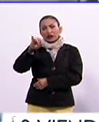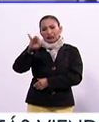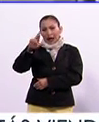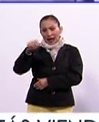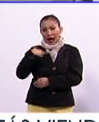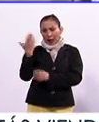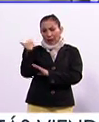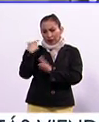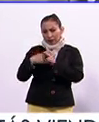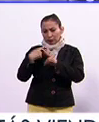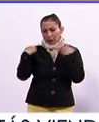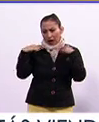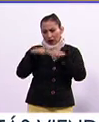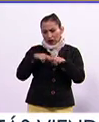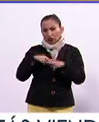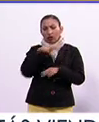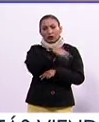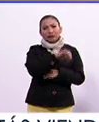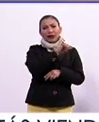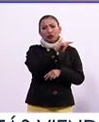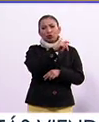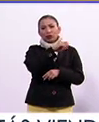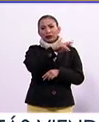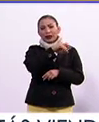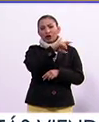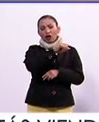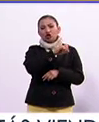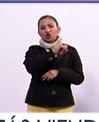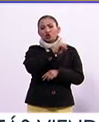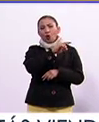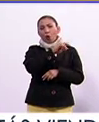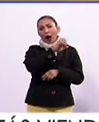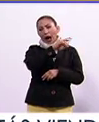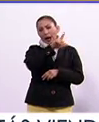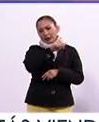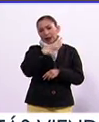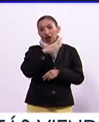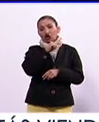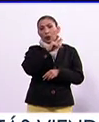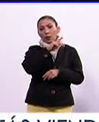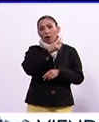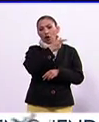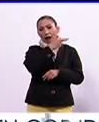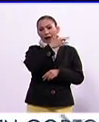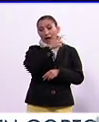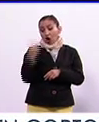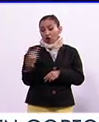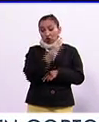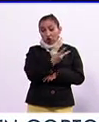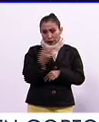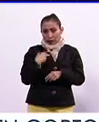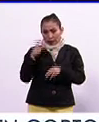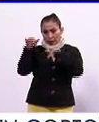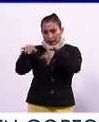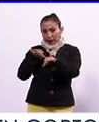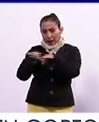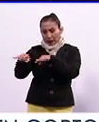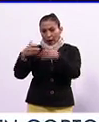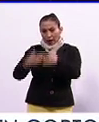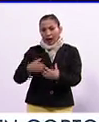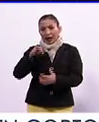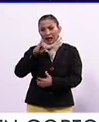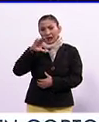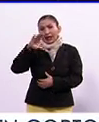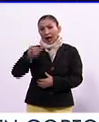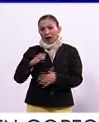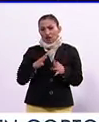clase de álgebra, y un ingeniero Saturnino Suárez, que ya murió desgraciadamente de topografía. Ellos dos trabajaban en ICA, en la ICA